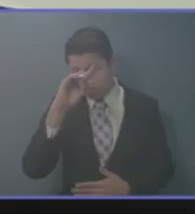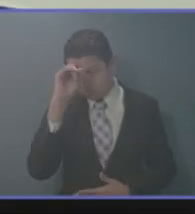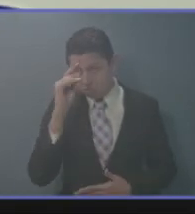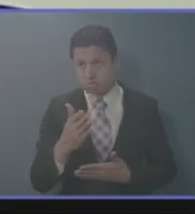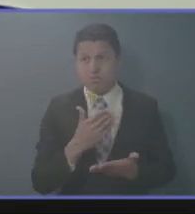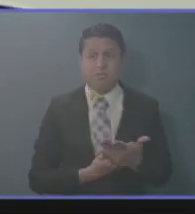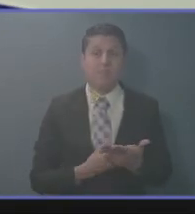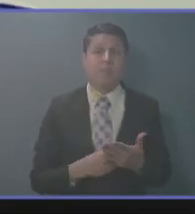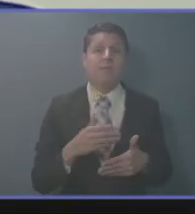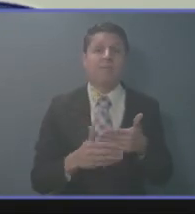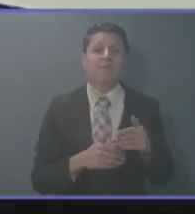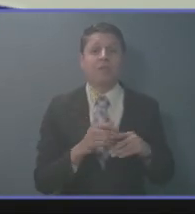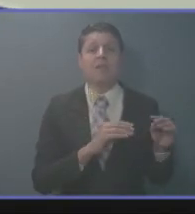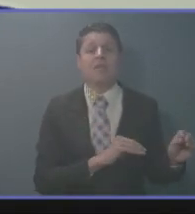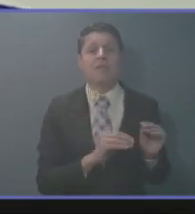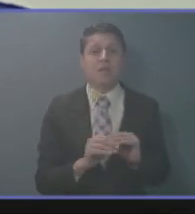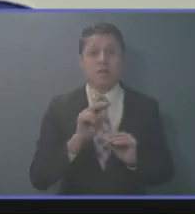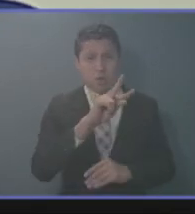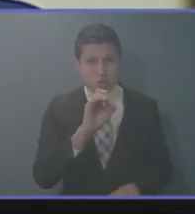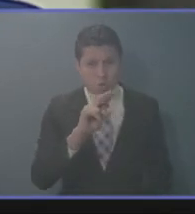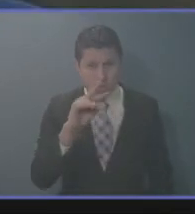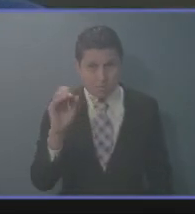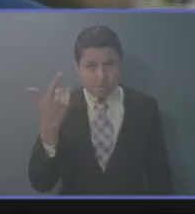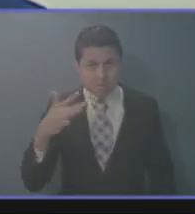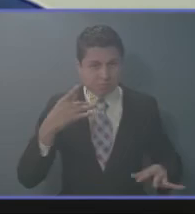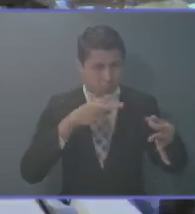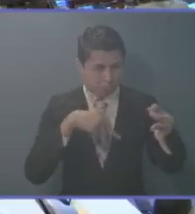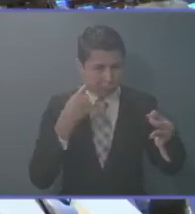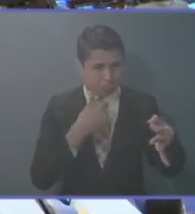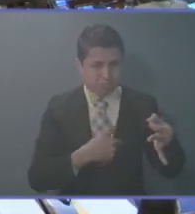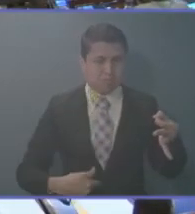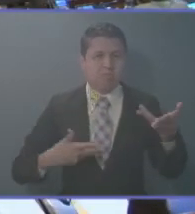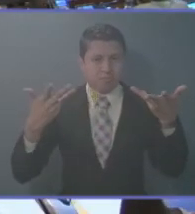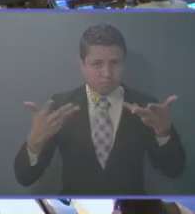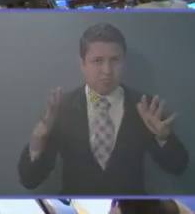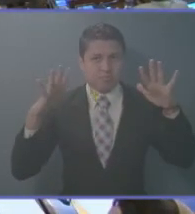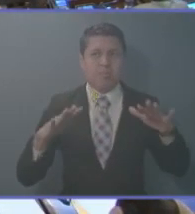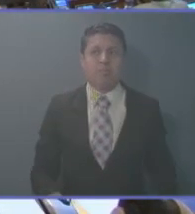los 1 día del mes de abril del año 2020. Leído, señor presidente.